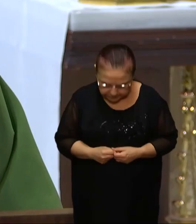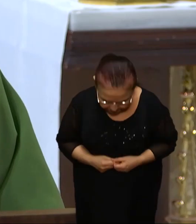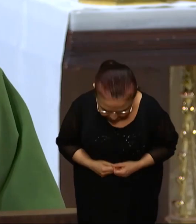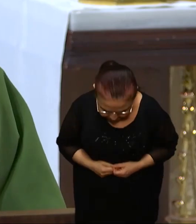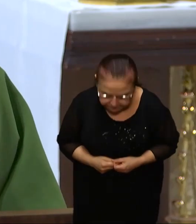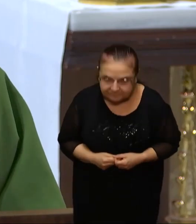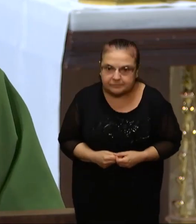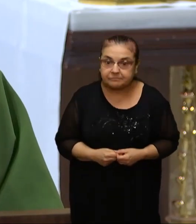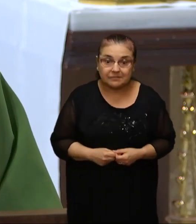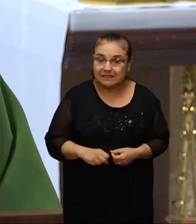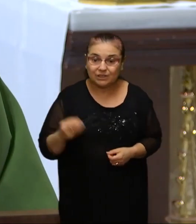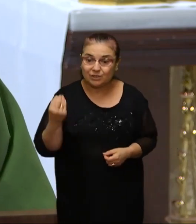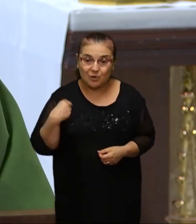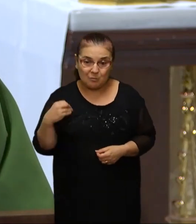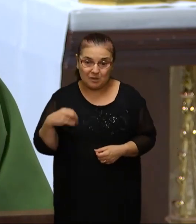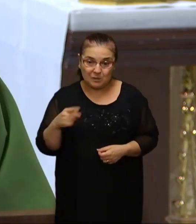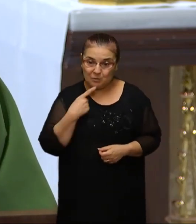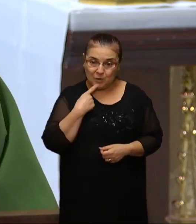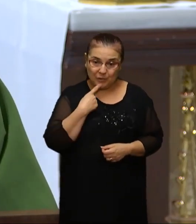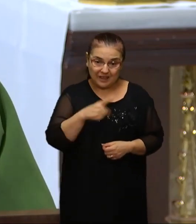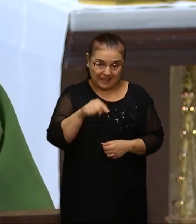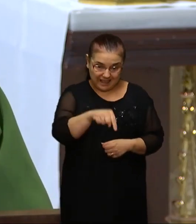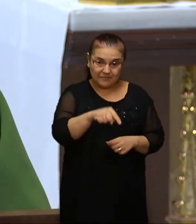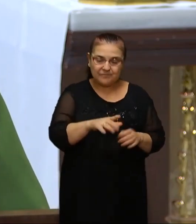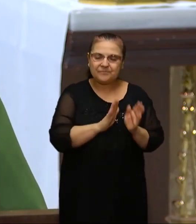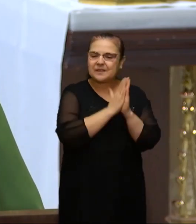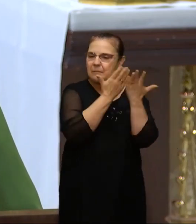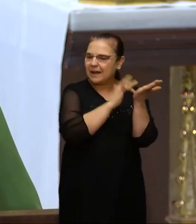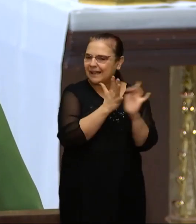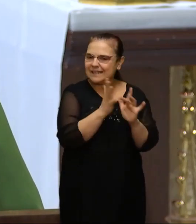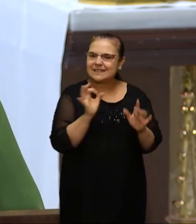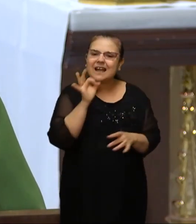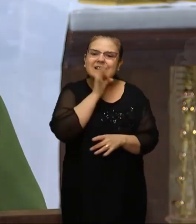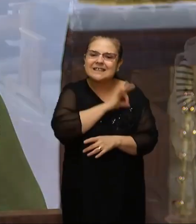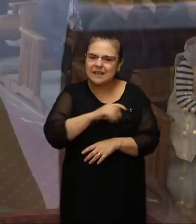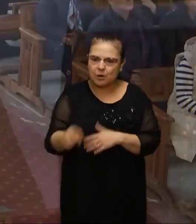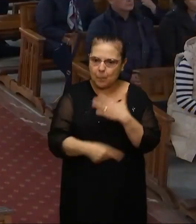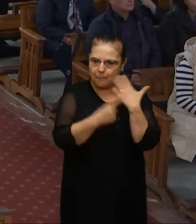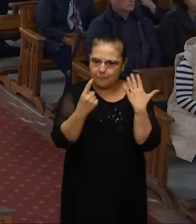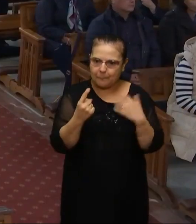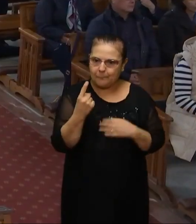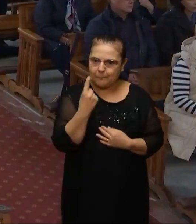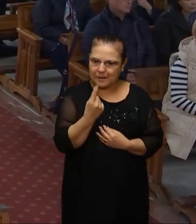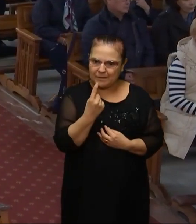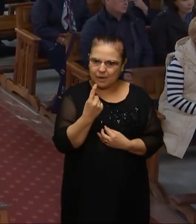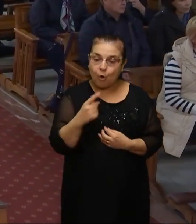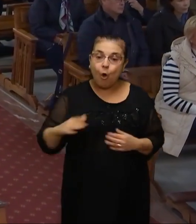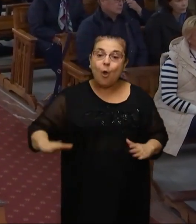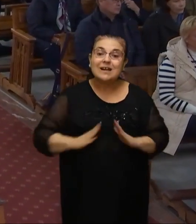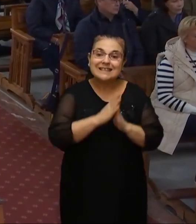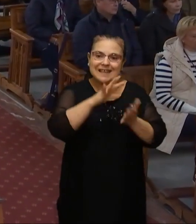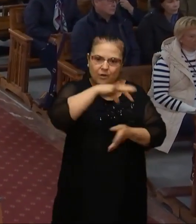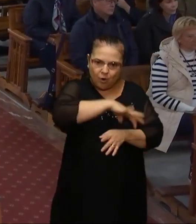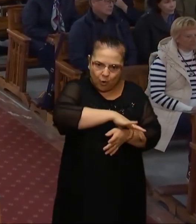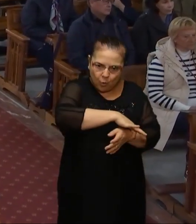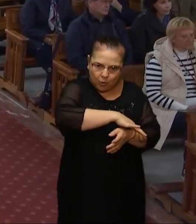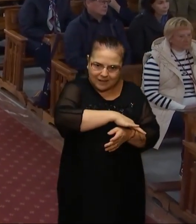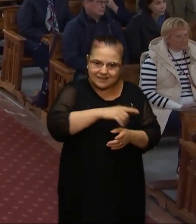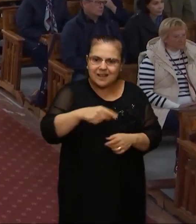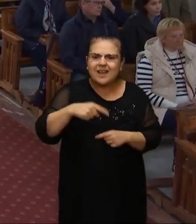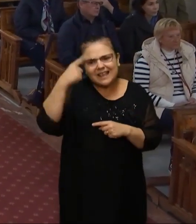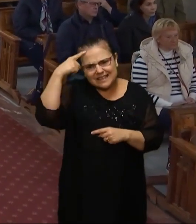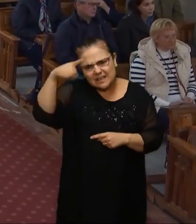pues de esto que mismamente ya decía este evangelista en el siglo primero no San Lucas nos decía que yo sabéis interpretar el cielo